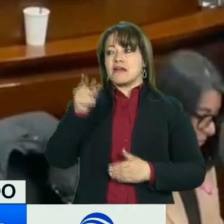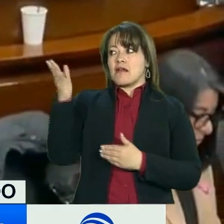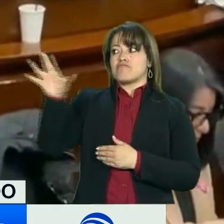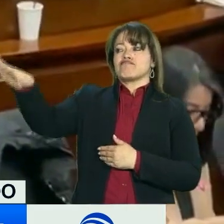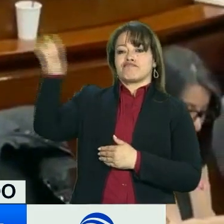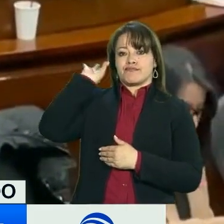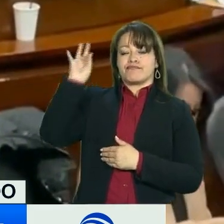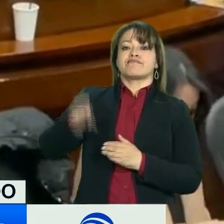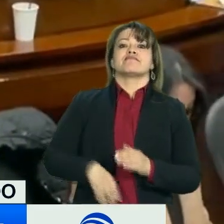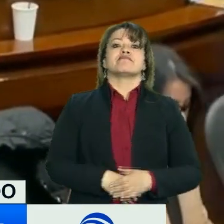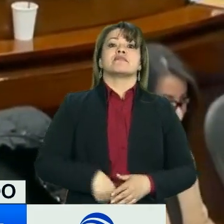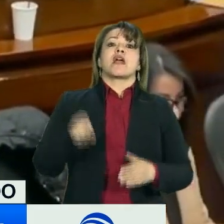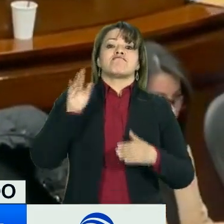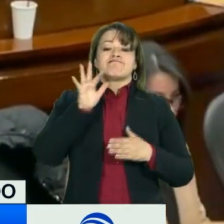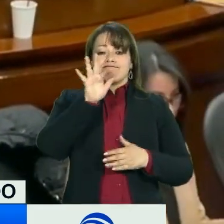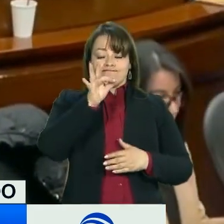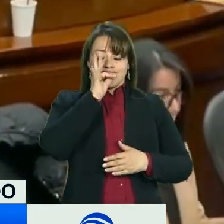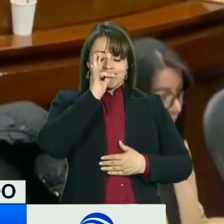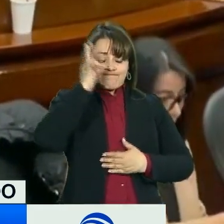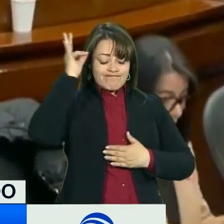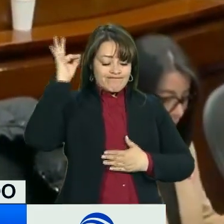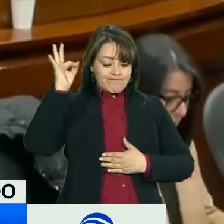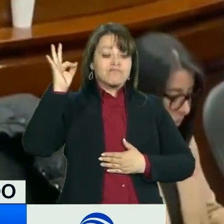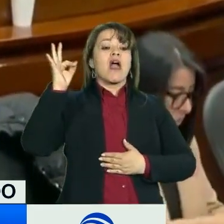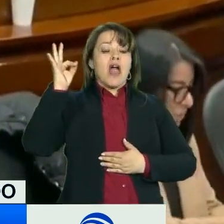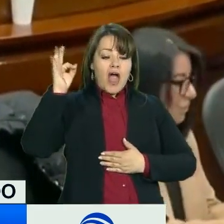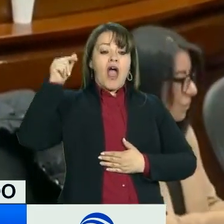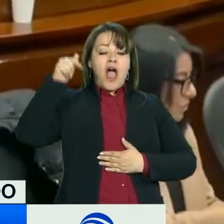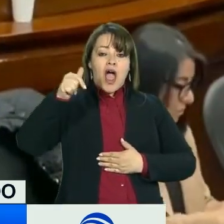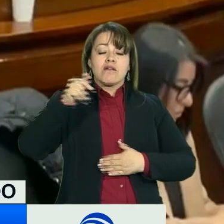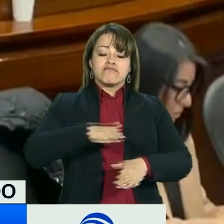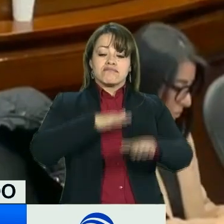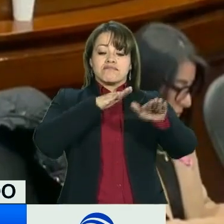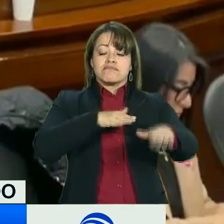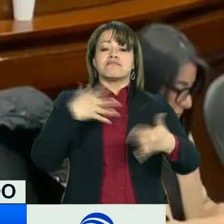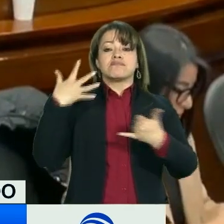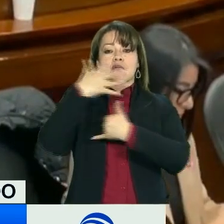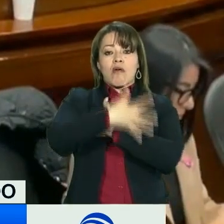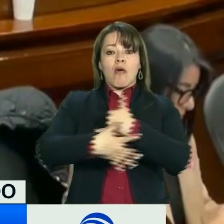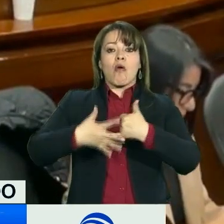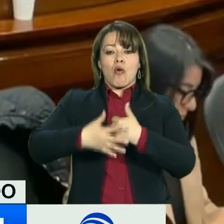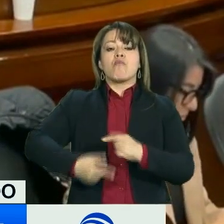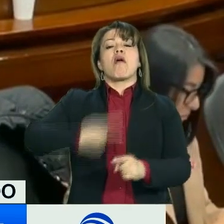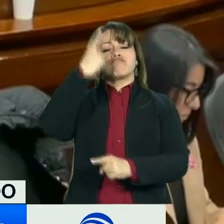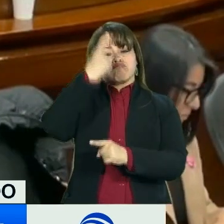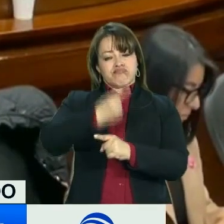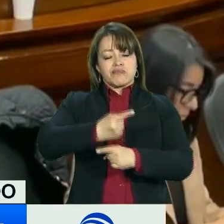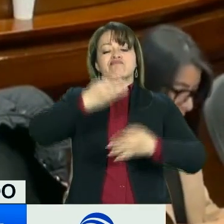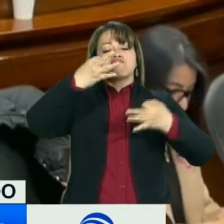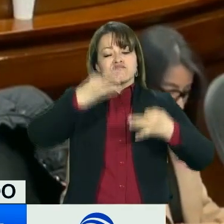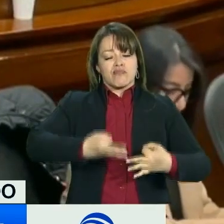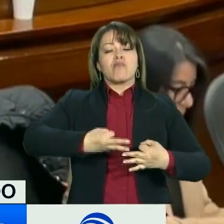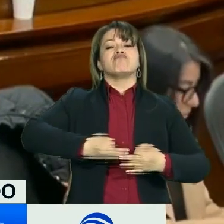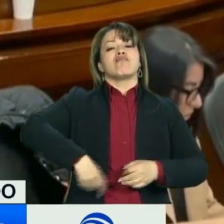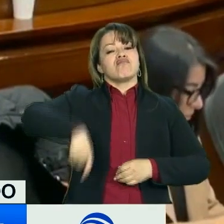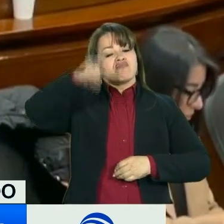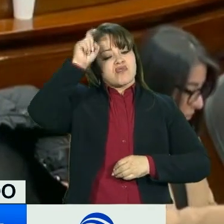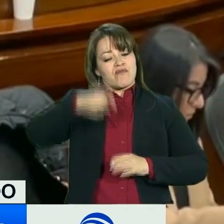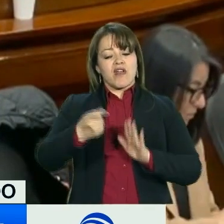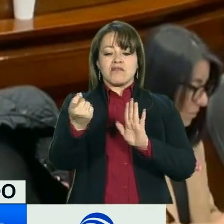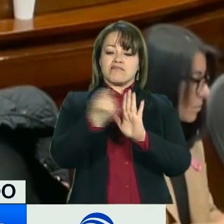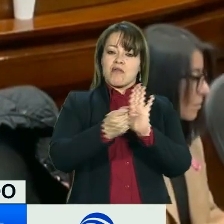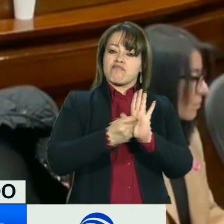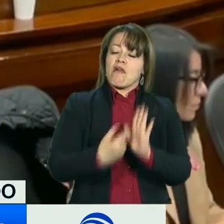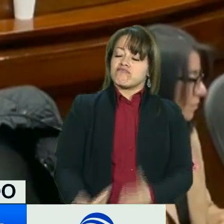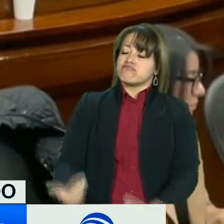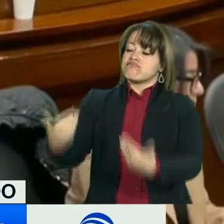juráis ante esta corporación que representa al pueblo de Colombia cumplir fiel y lealmente con los deberes que el cargo